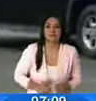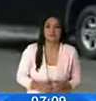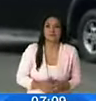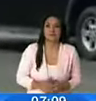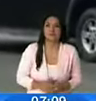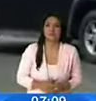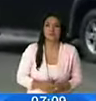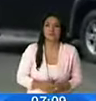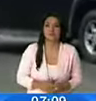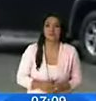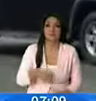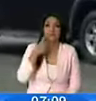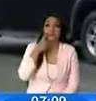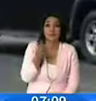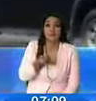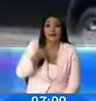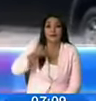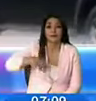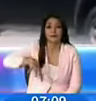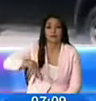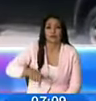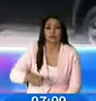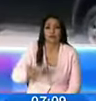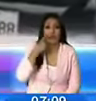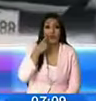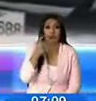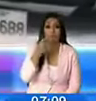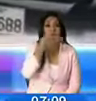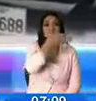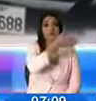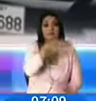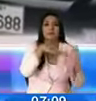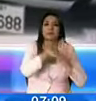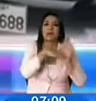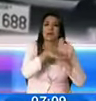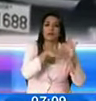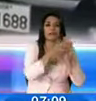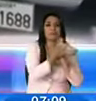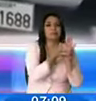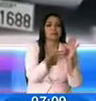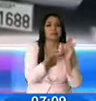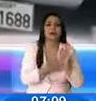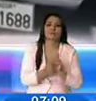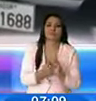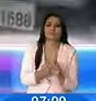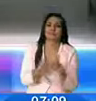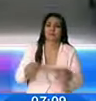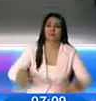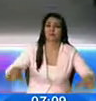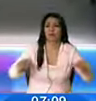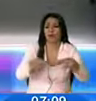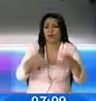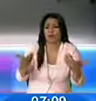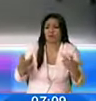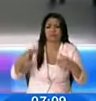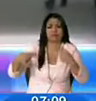Un ciudadano se salvó de ser asaltado luego que saliera de un banco ubicado en un concurrido sector de la capital, Azuaya. Dos individuos en una motocicleta